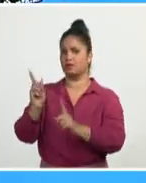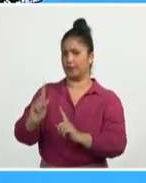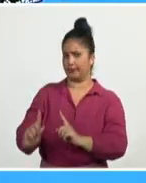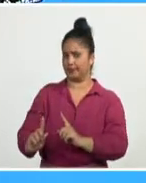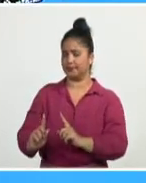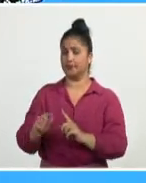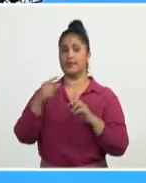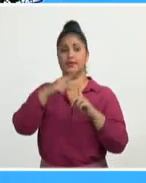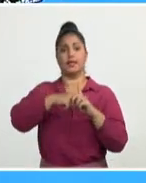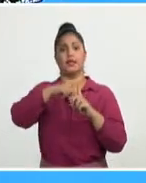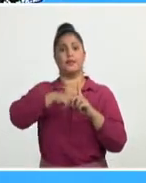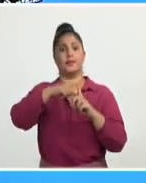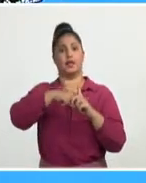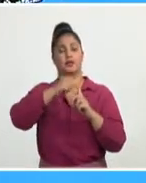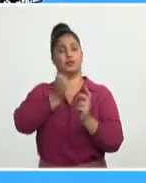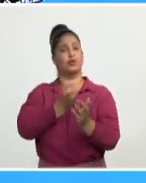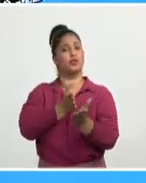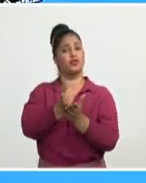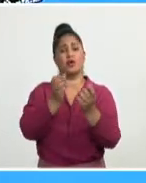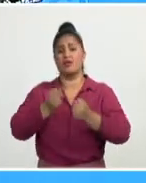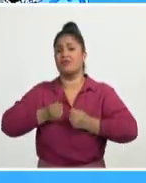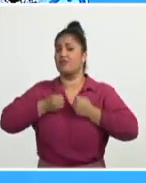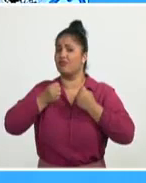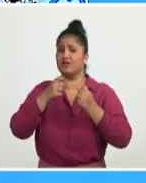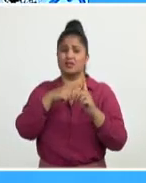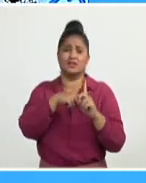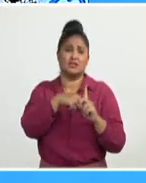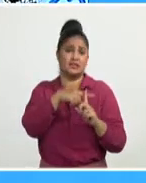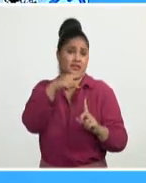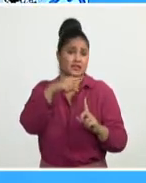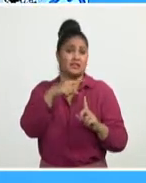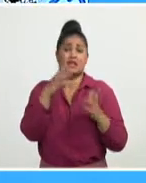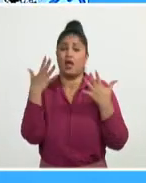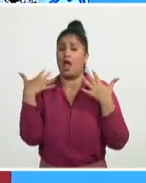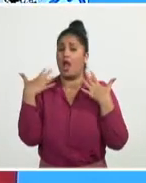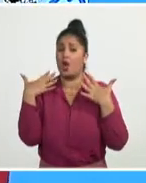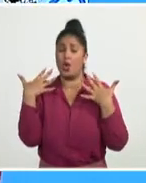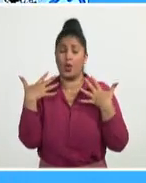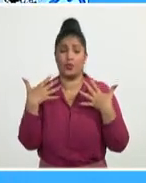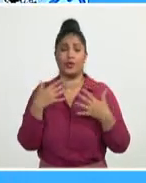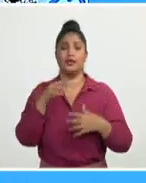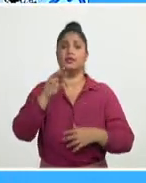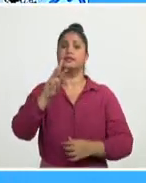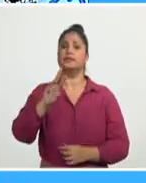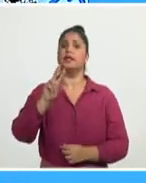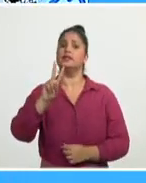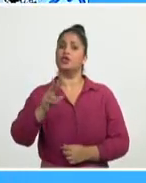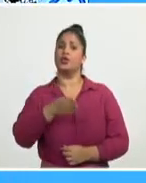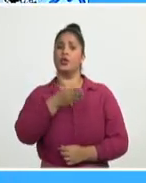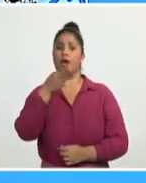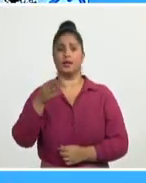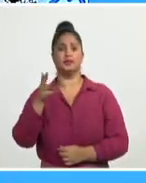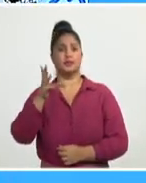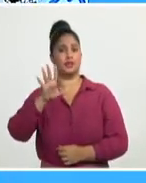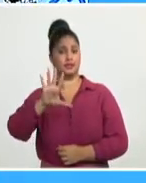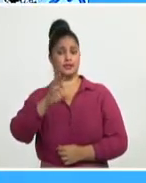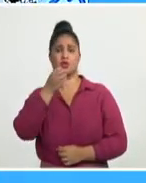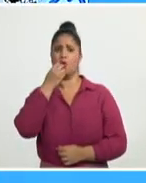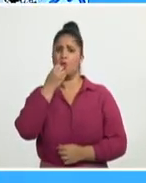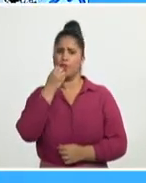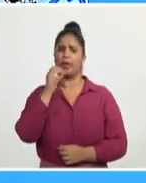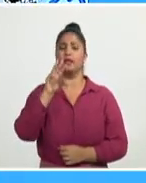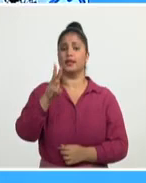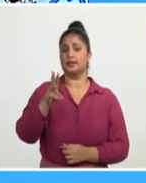Las temperaturas continúan muy elevadas, valores hoy entre 32 y 35 grados Celsius, pueden llegar hasta los 36